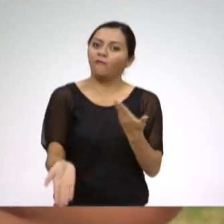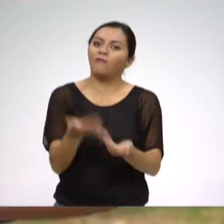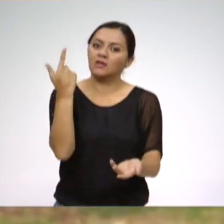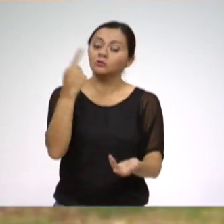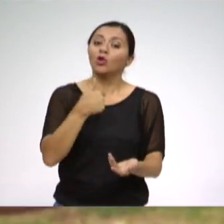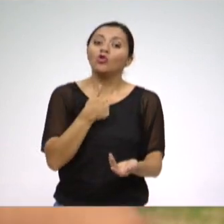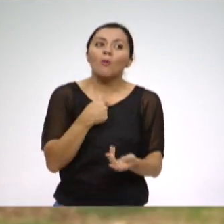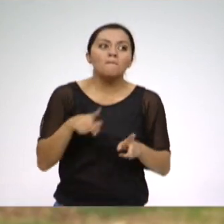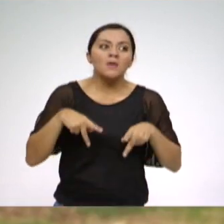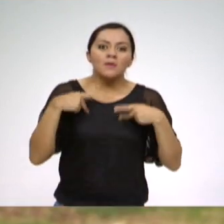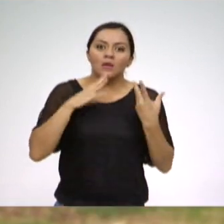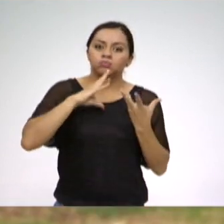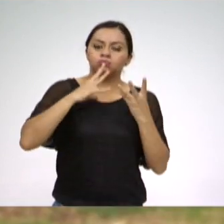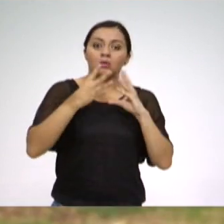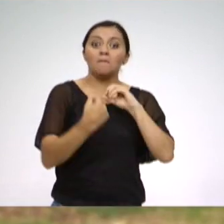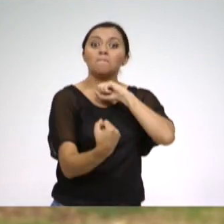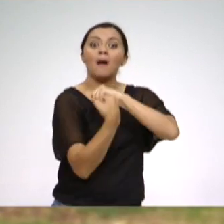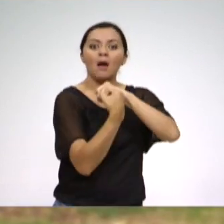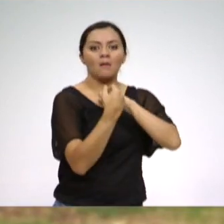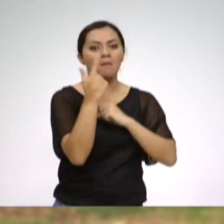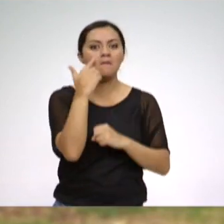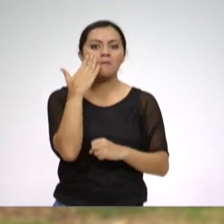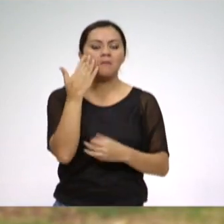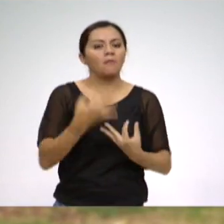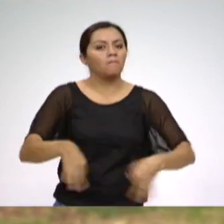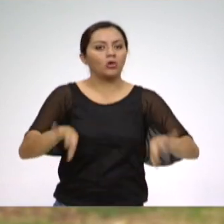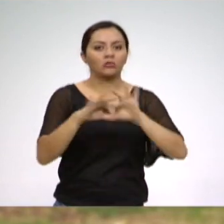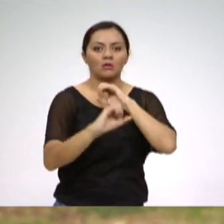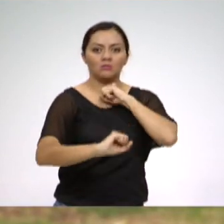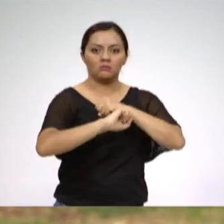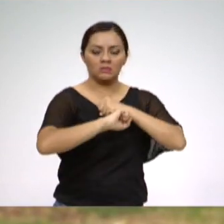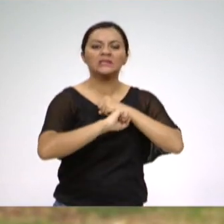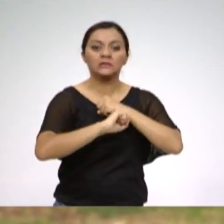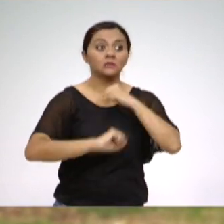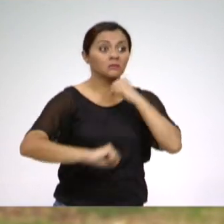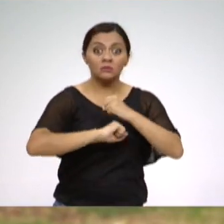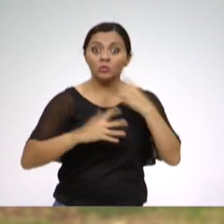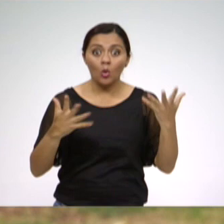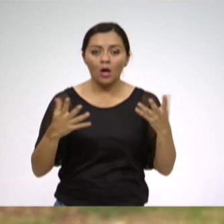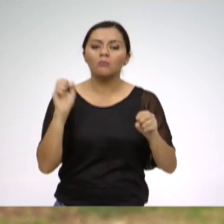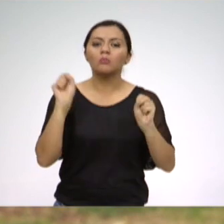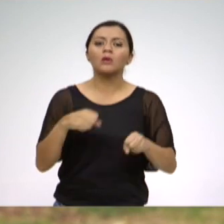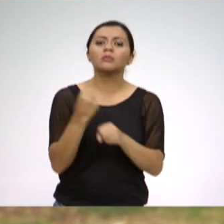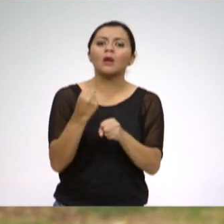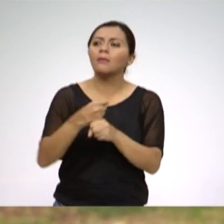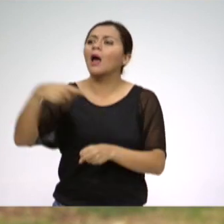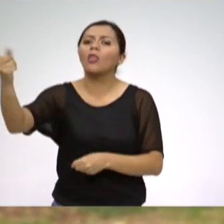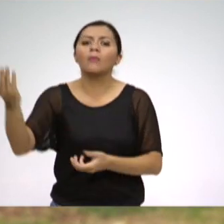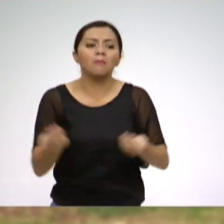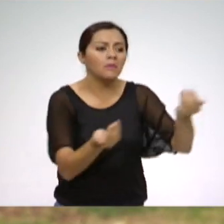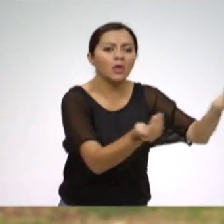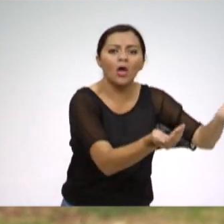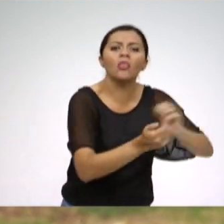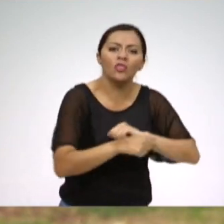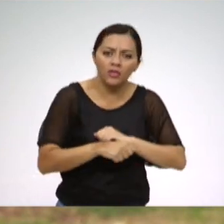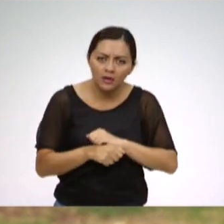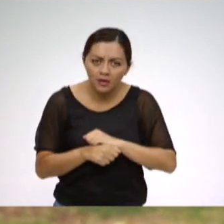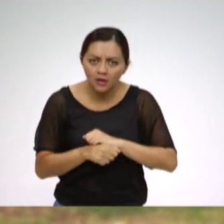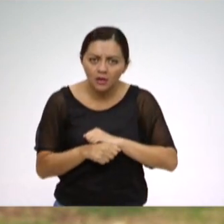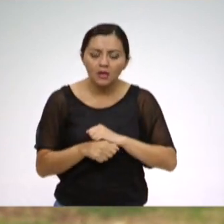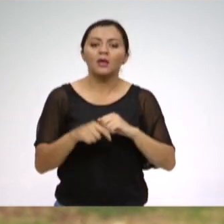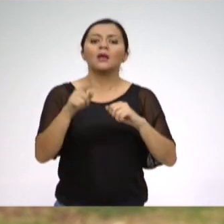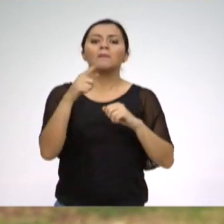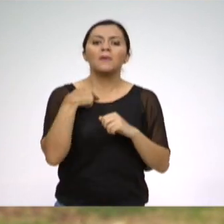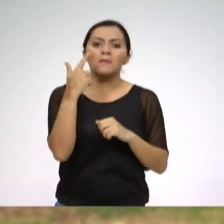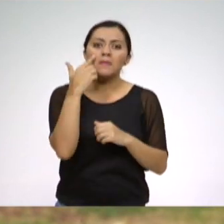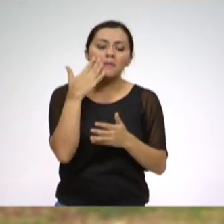adaptarme mucho. El apoyo de mis papás fue impresionante ahí, porque para poder trabajar tú tienes que decir dónde lo dejo. Entonces mis papás